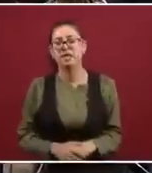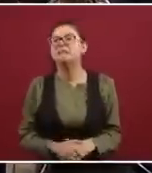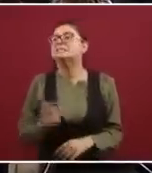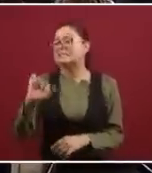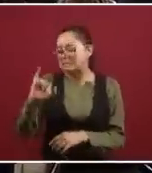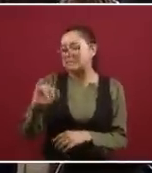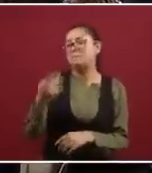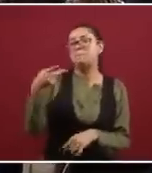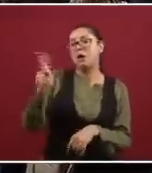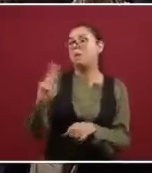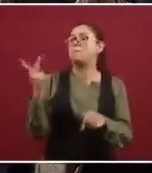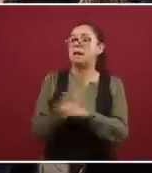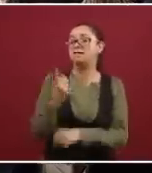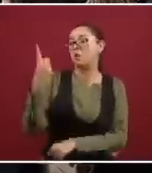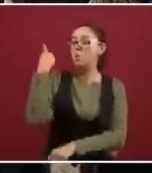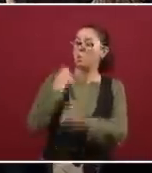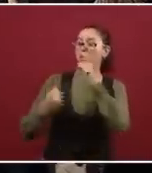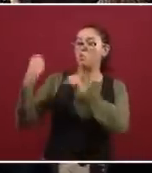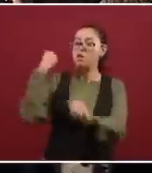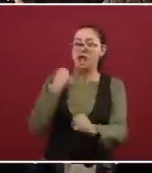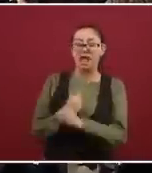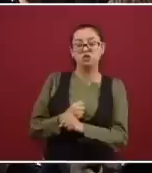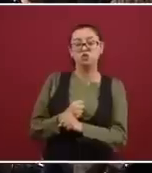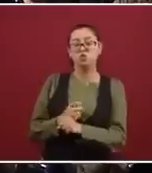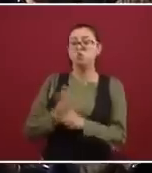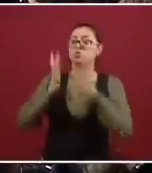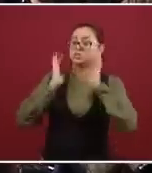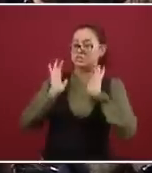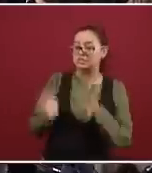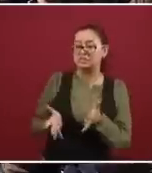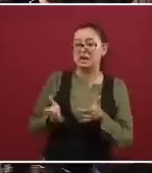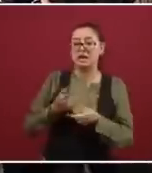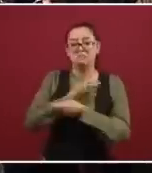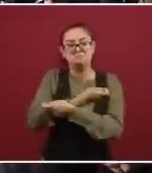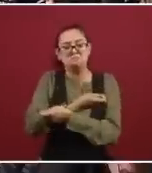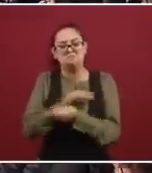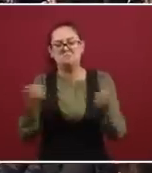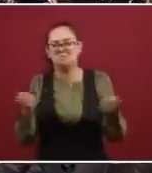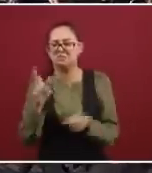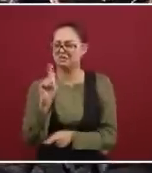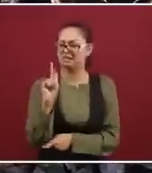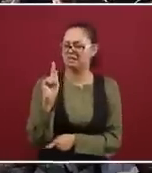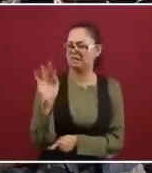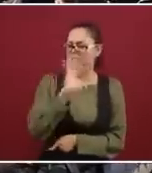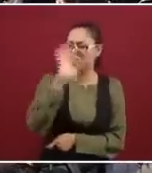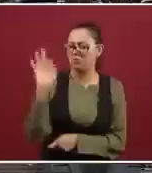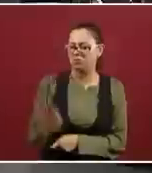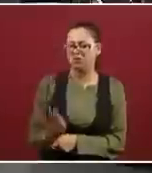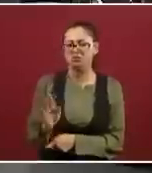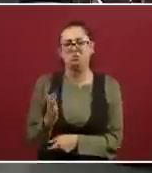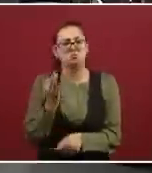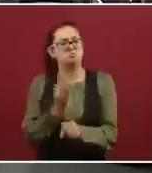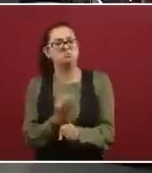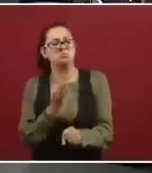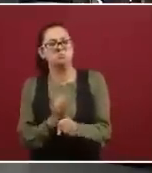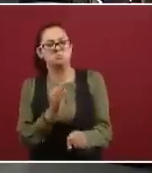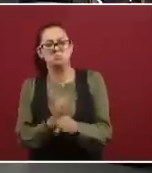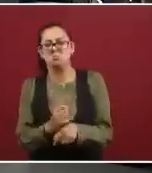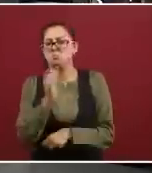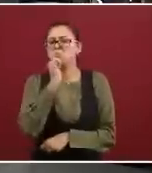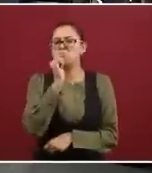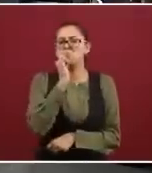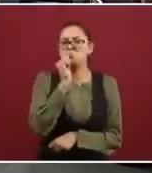año pasado se tenía que ya se había entregado alrededor de poco más del 70% y ahorita van en